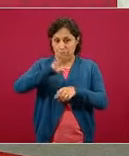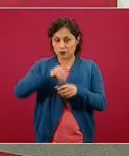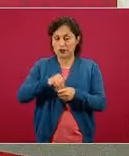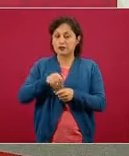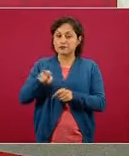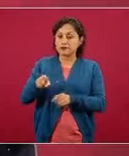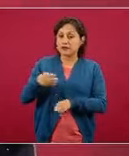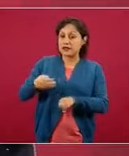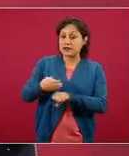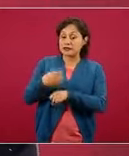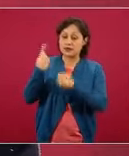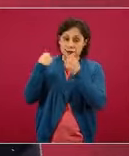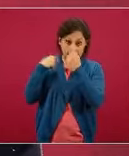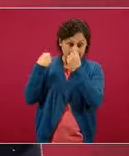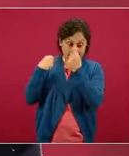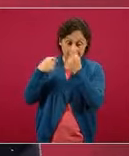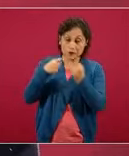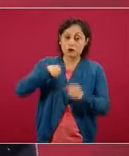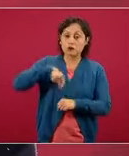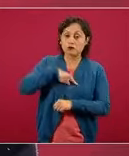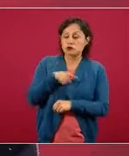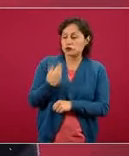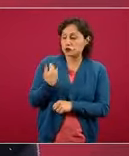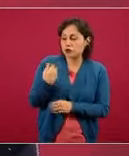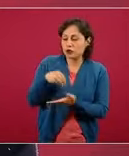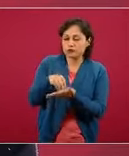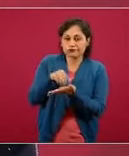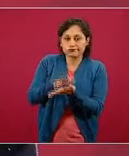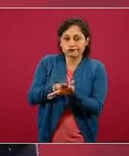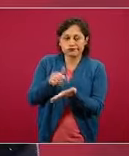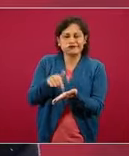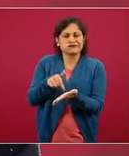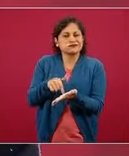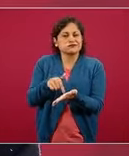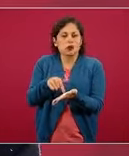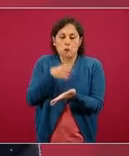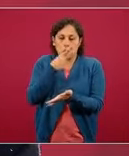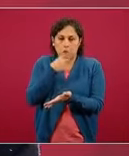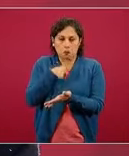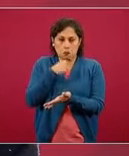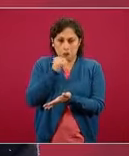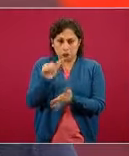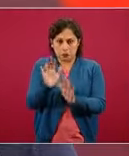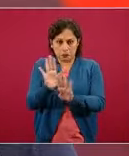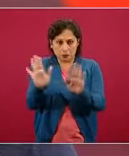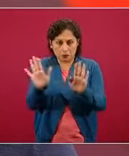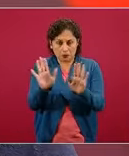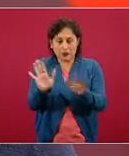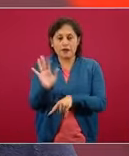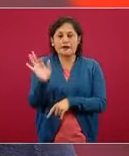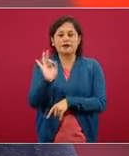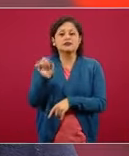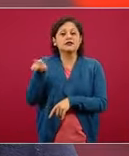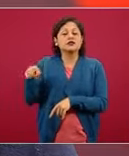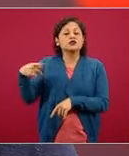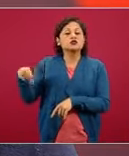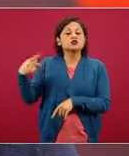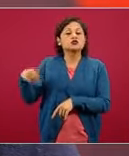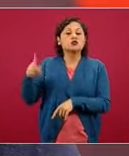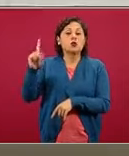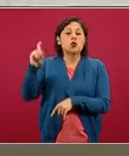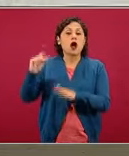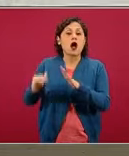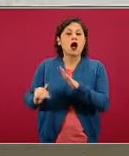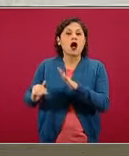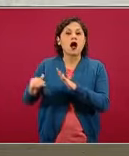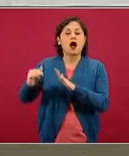último corte, no tenemos evidencia de que hasta el momento estas afectaciones que han tenido ellos por